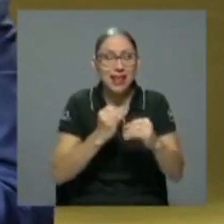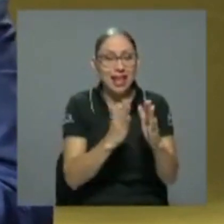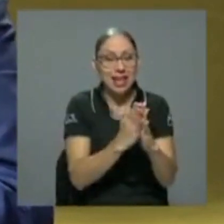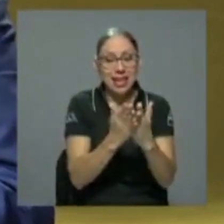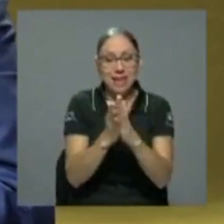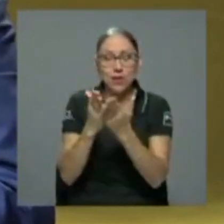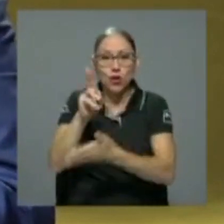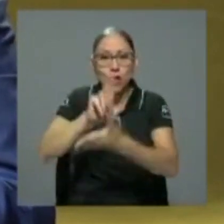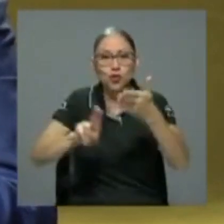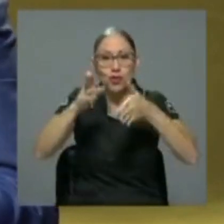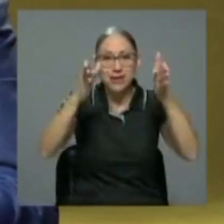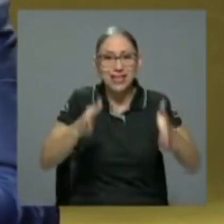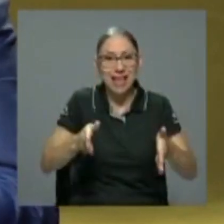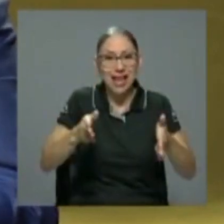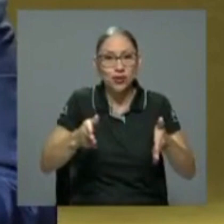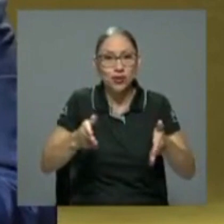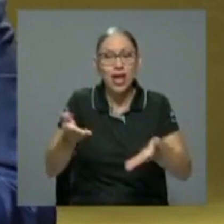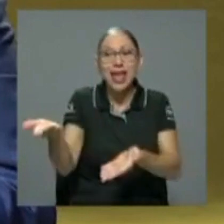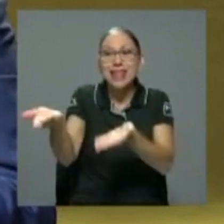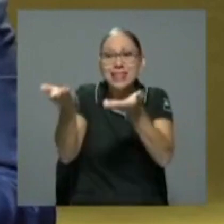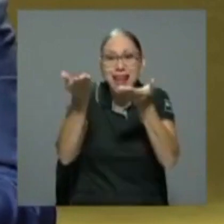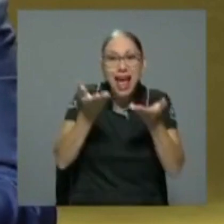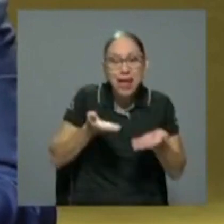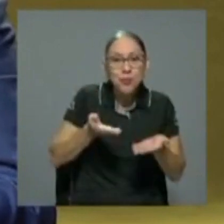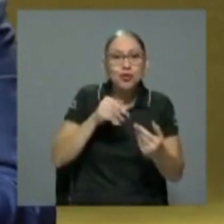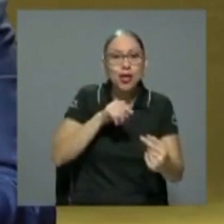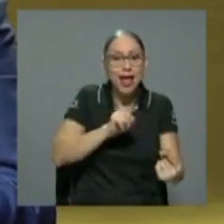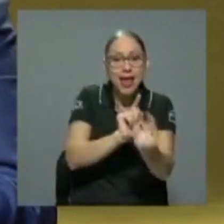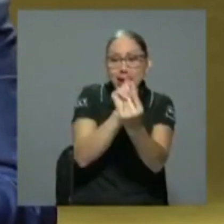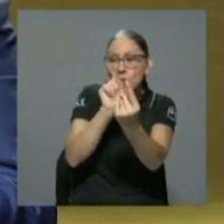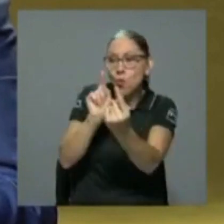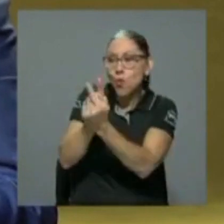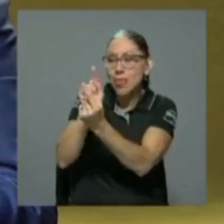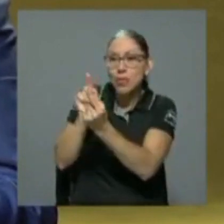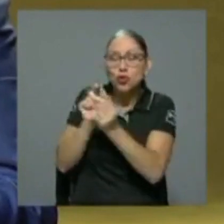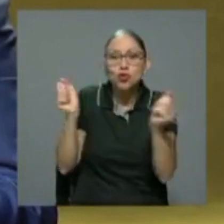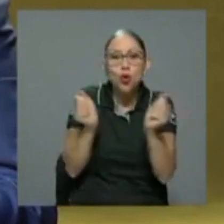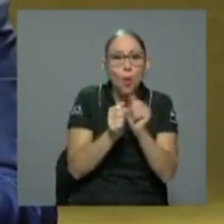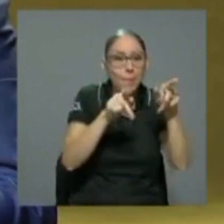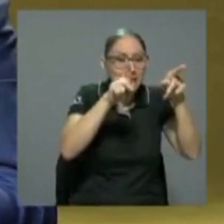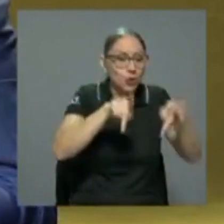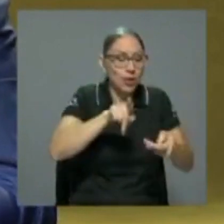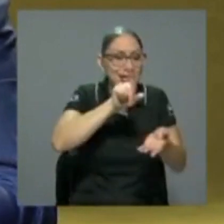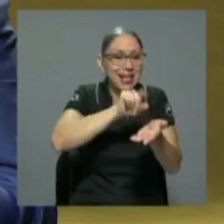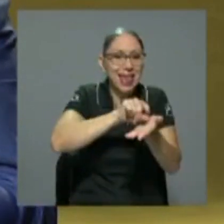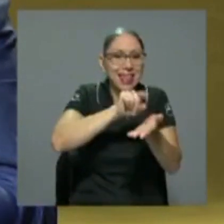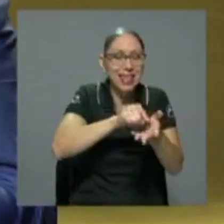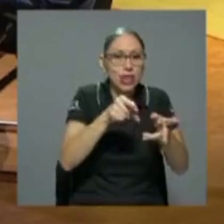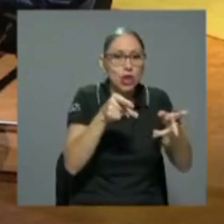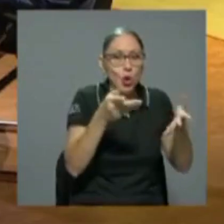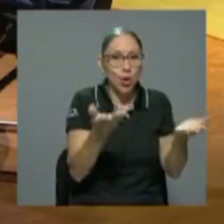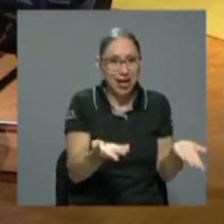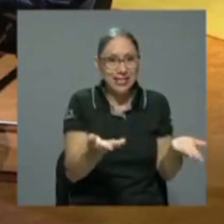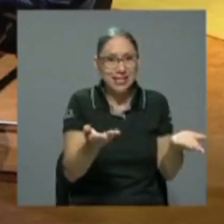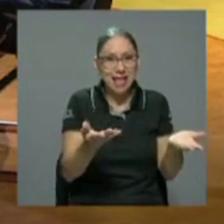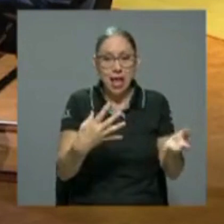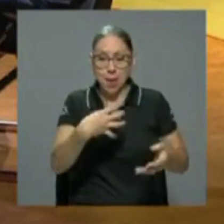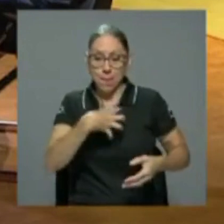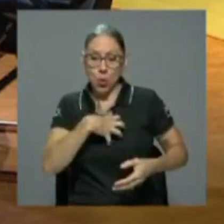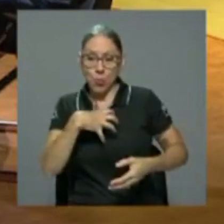universitarias, nos traemos encuentros con personas editoras, con personas propietarias de